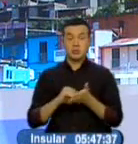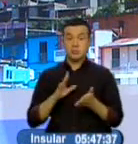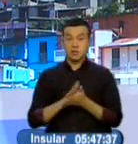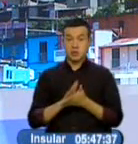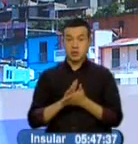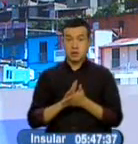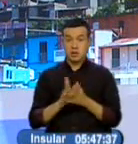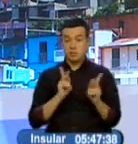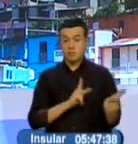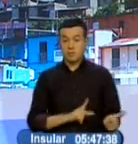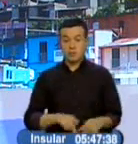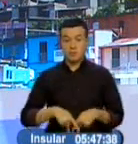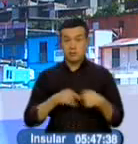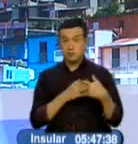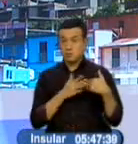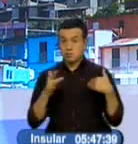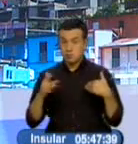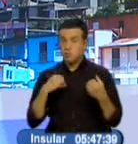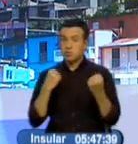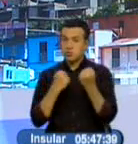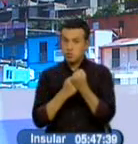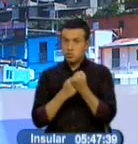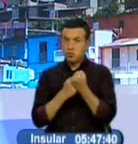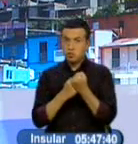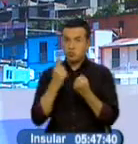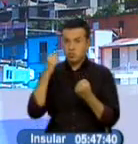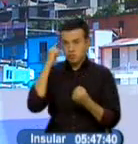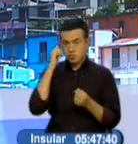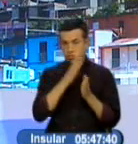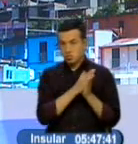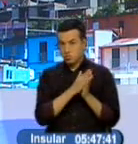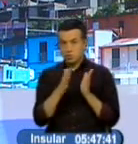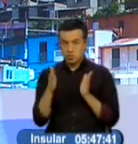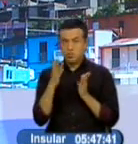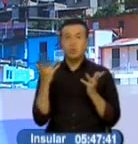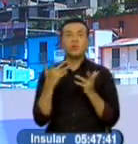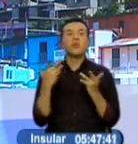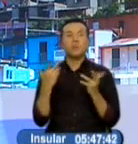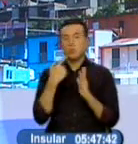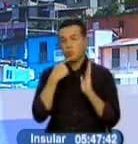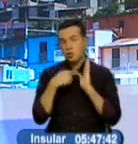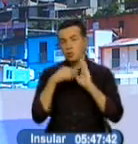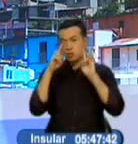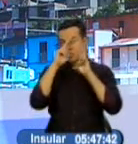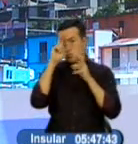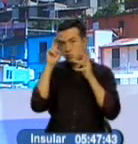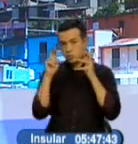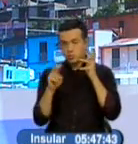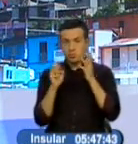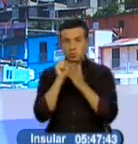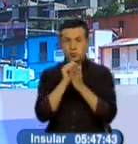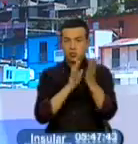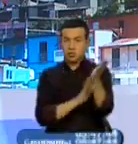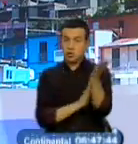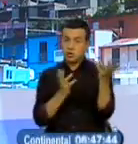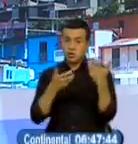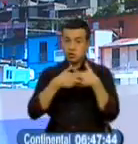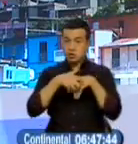plan Toda una Vida se fortalecerá en los primeros días de gobierno. Para ello se ejecutarán políticas que permitan la ejecución de este proyecto